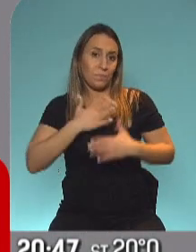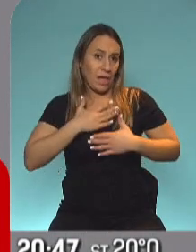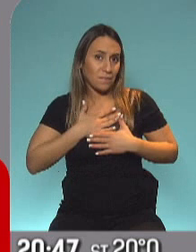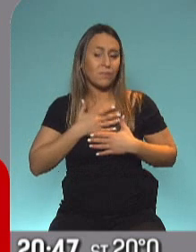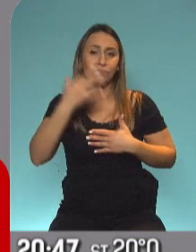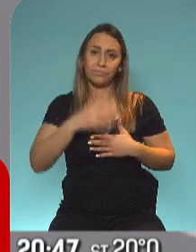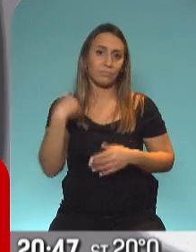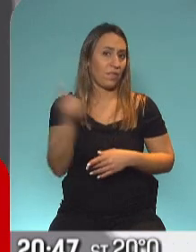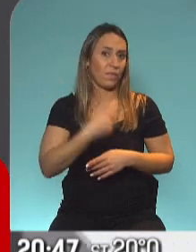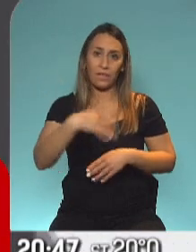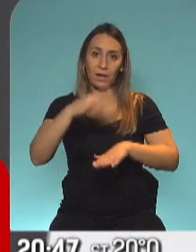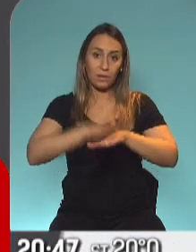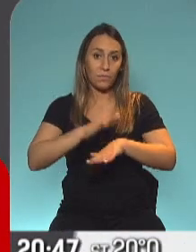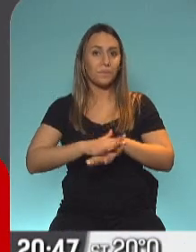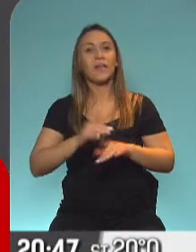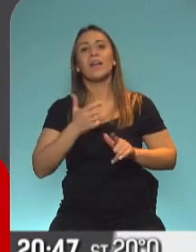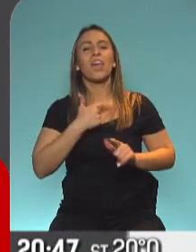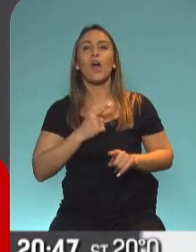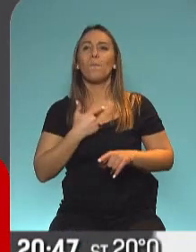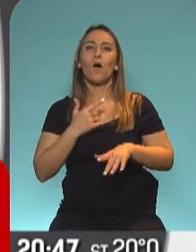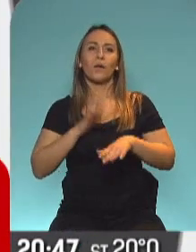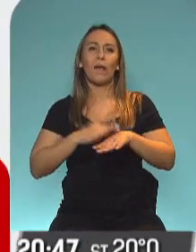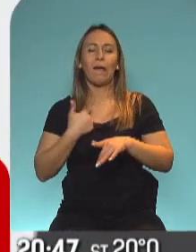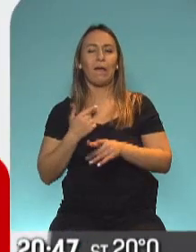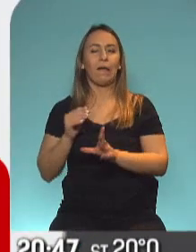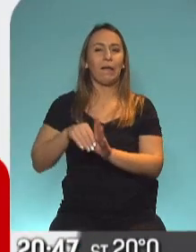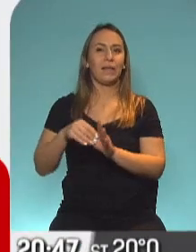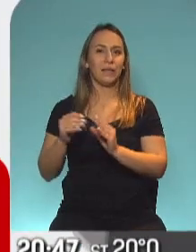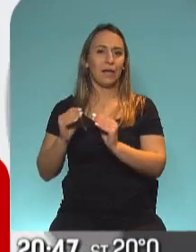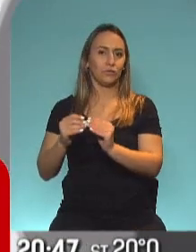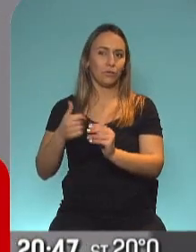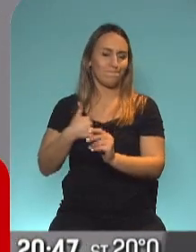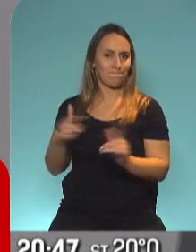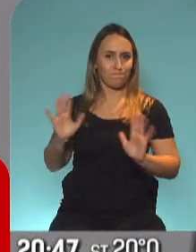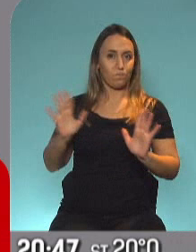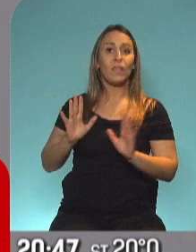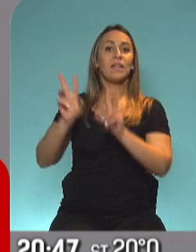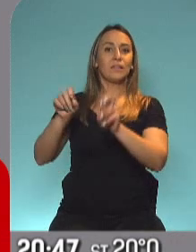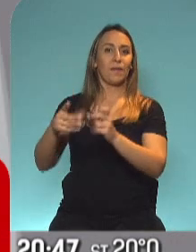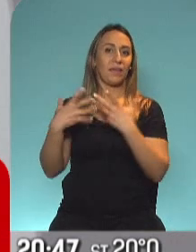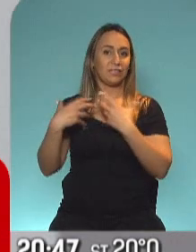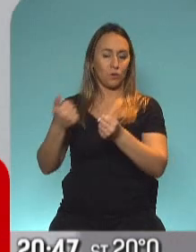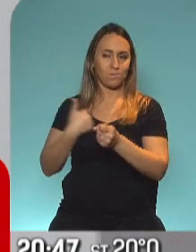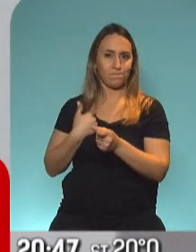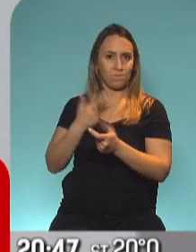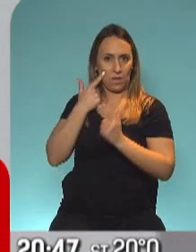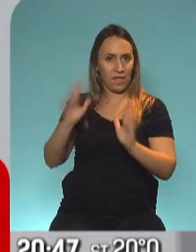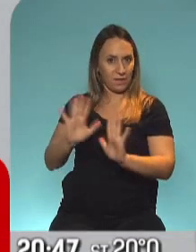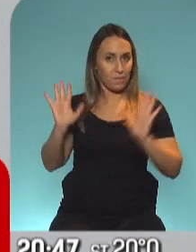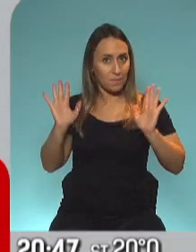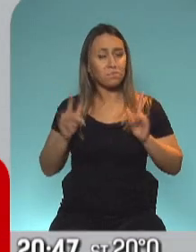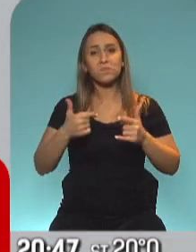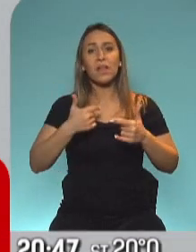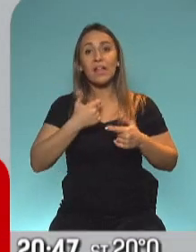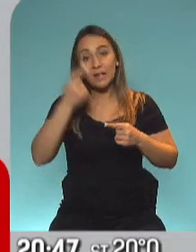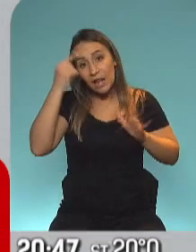quiero ser responsable y no meterme en una cuestión. La verdad es que no me corresponde, que es la de la cuestión sanitaria. Creo que hay que ser muy responsables. Estamos en un momento crítico